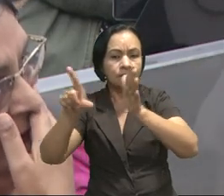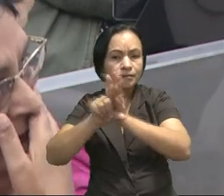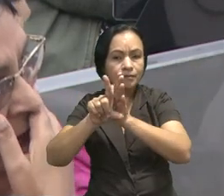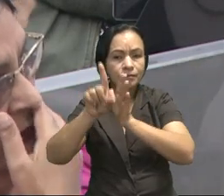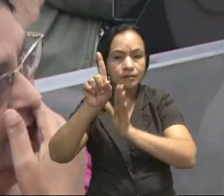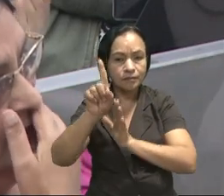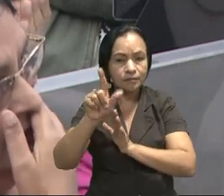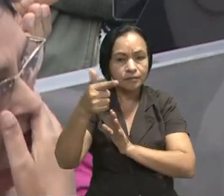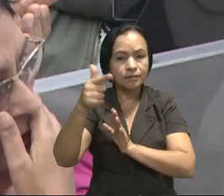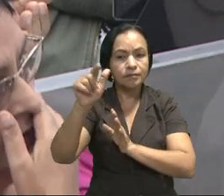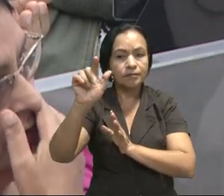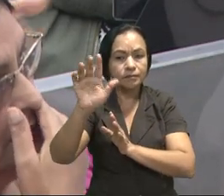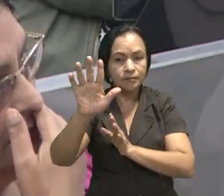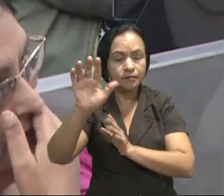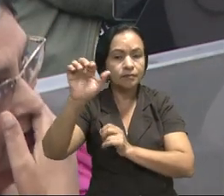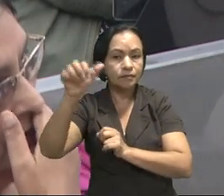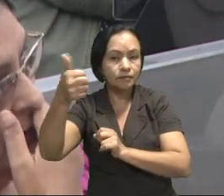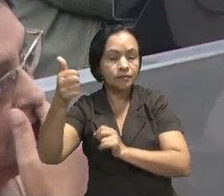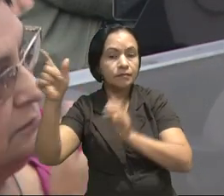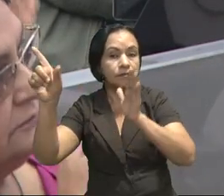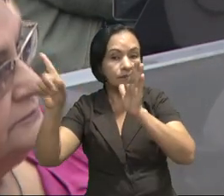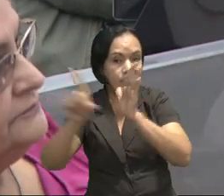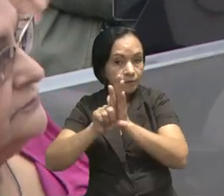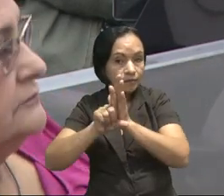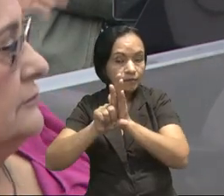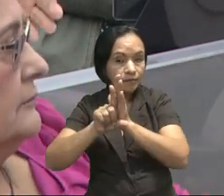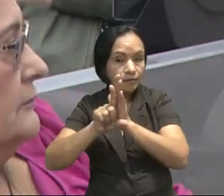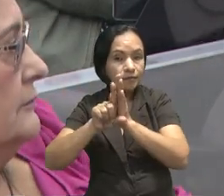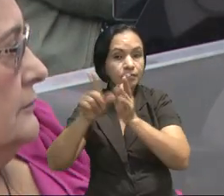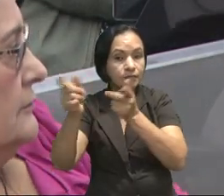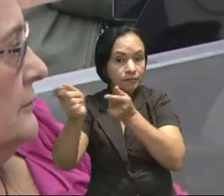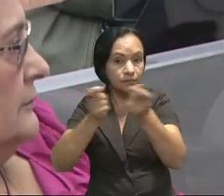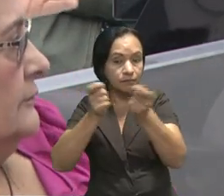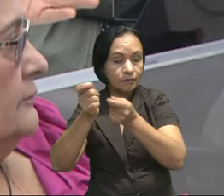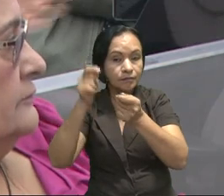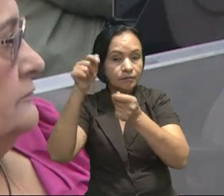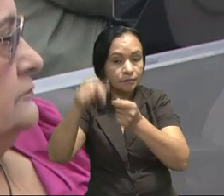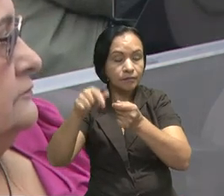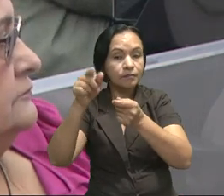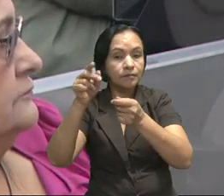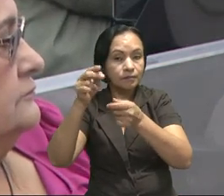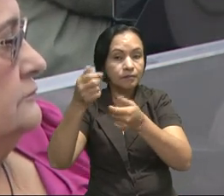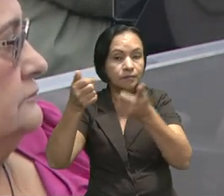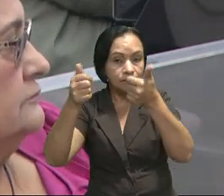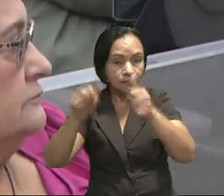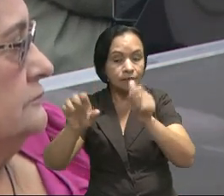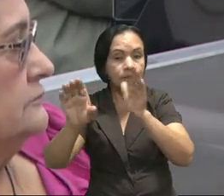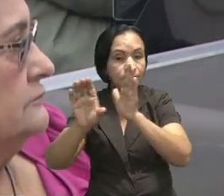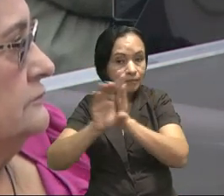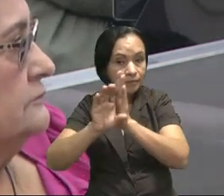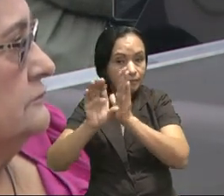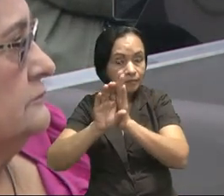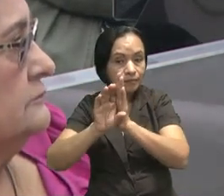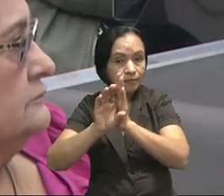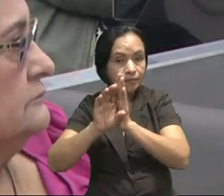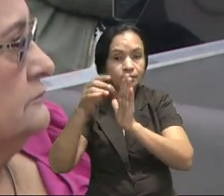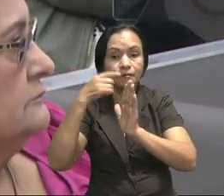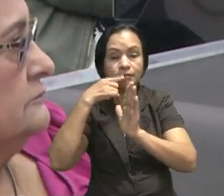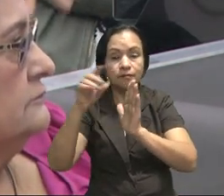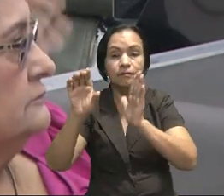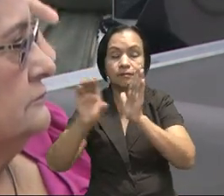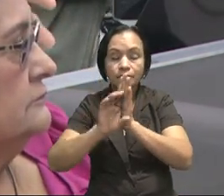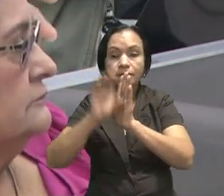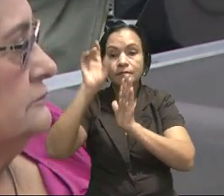número 756, que es la ley reguladora de esa facultad constitucional que la